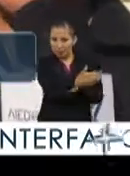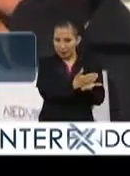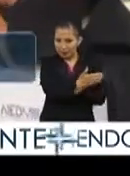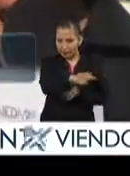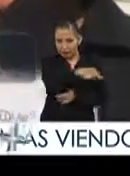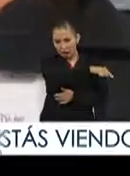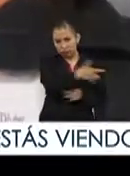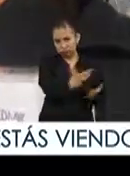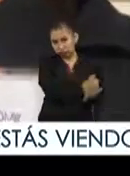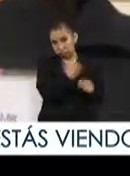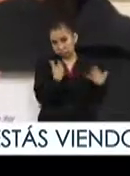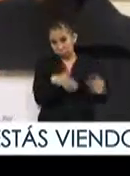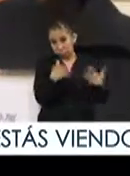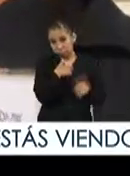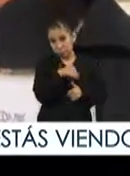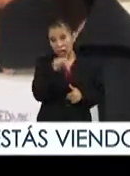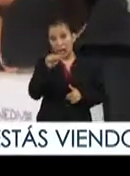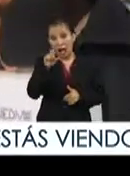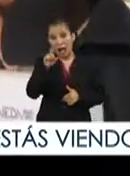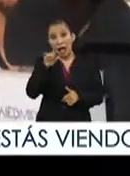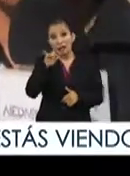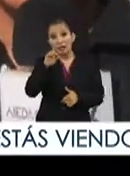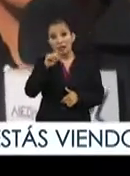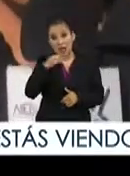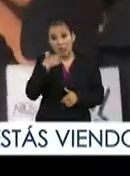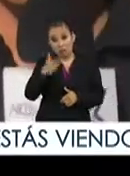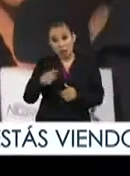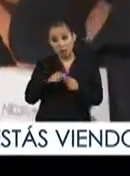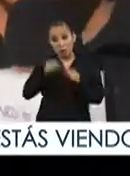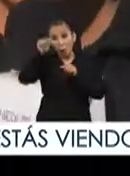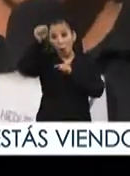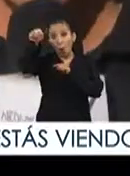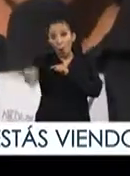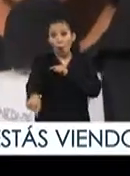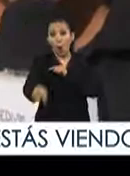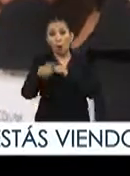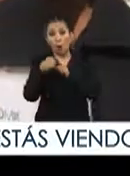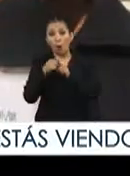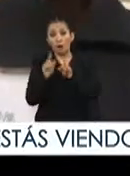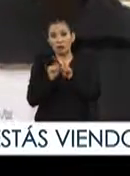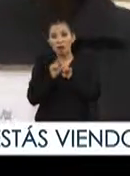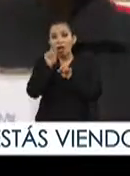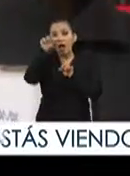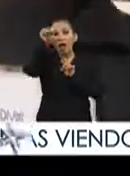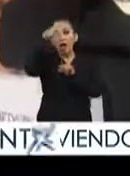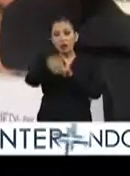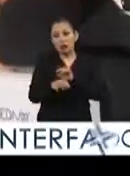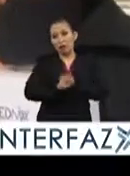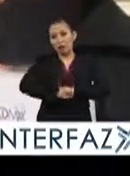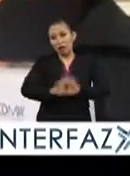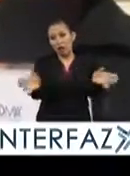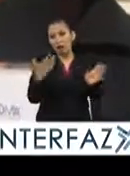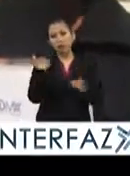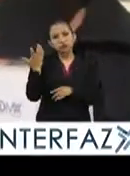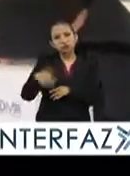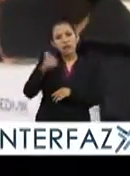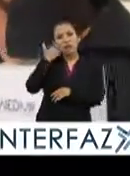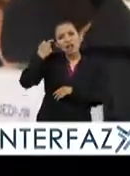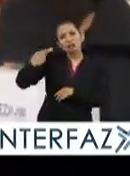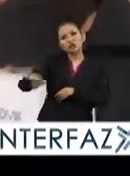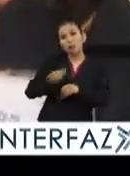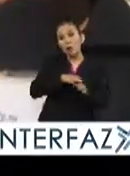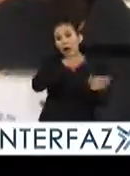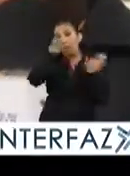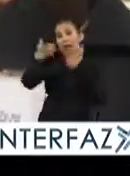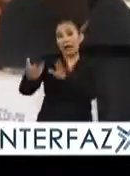ha logrado, Adrián, conseguir buenos resultados tanto en el salto de altura como en el salto de longitud y, por supuesto, buscará su